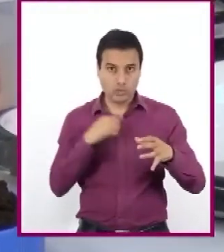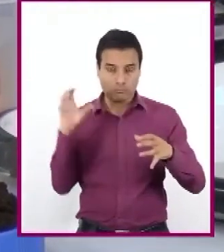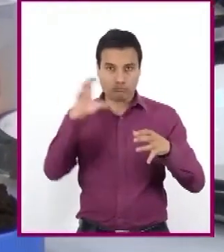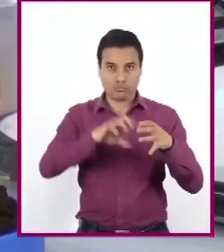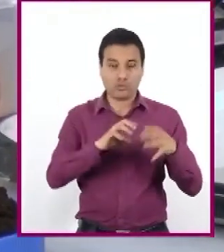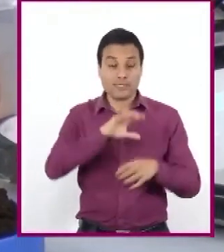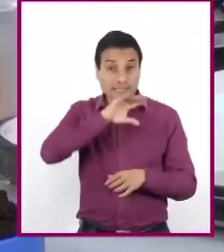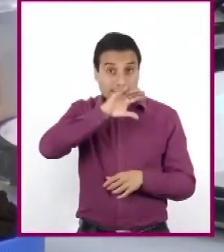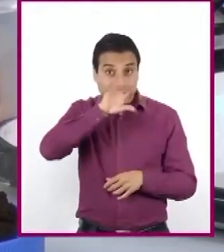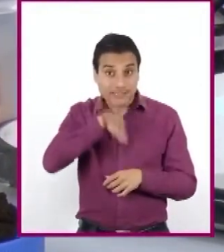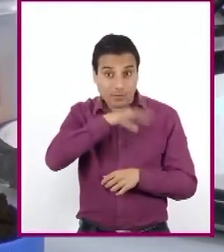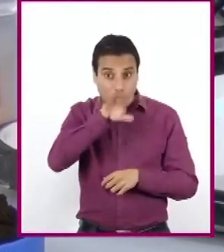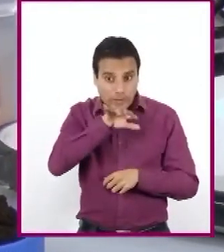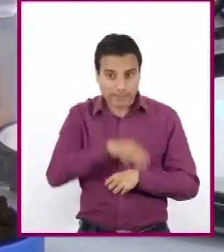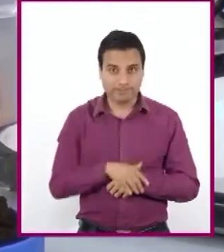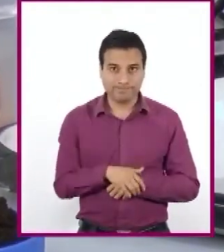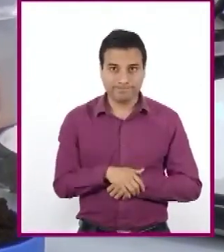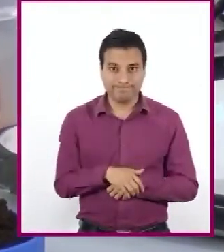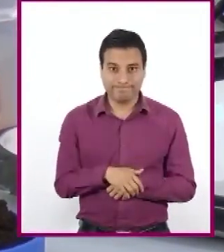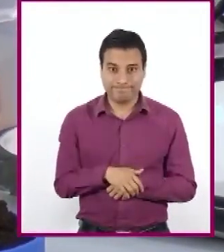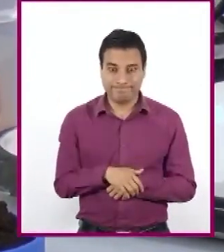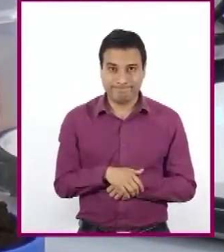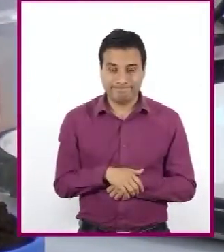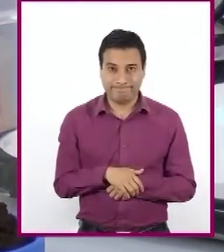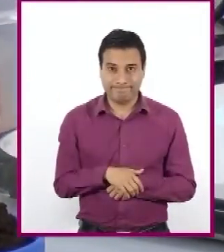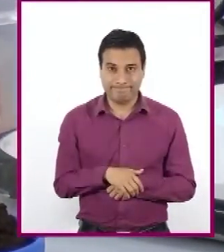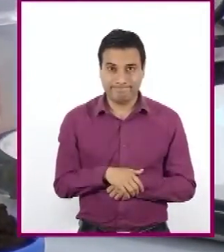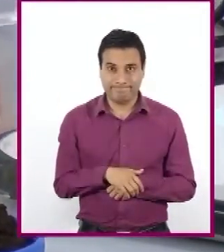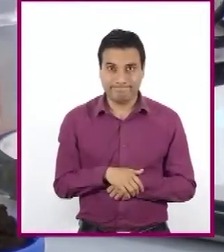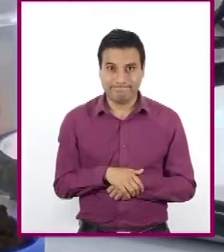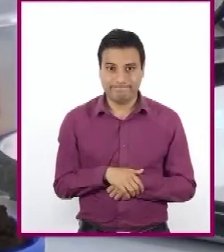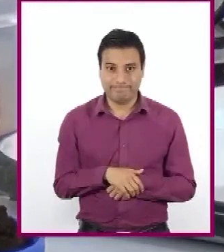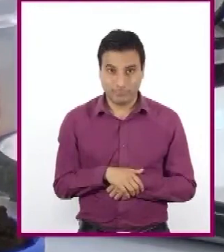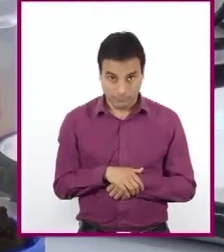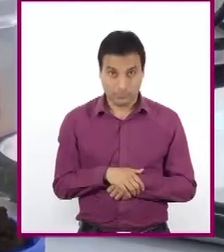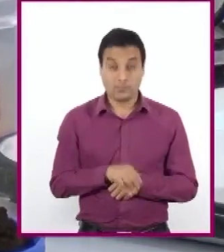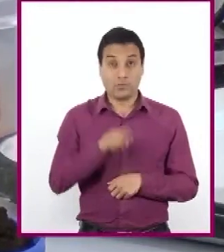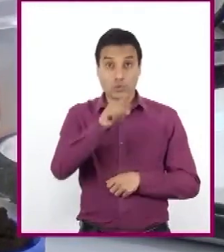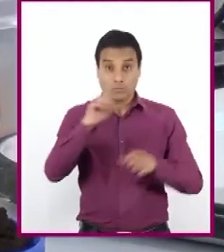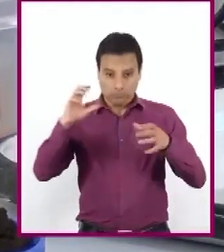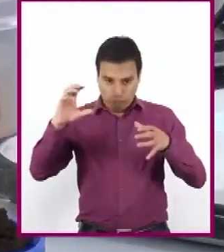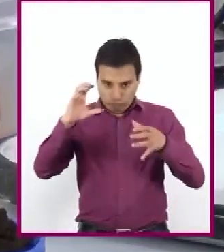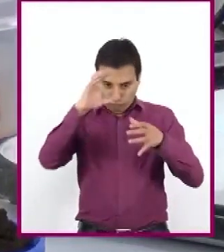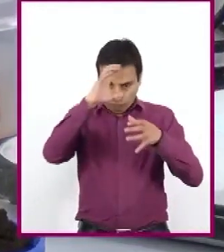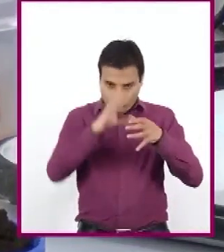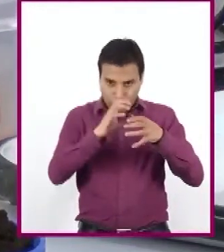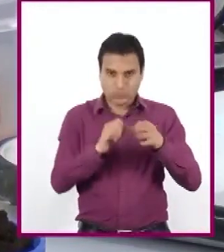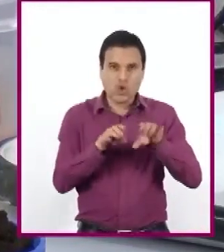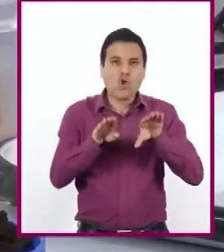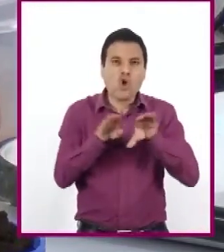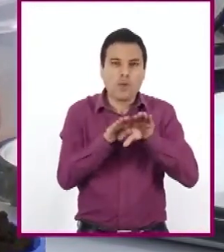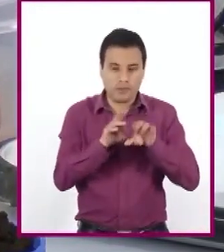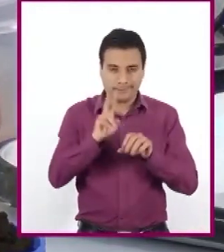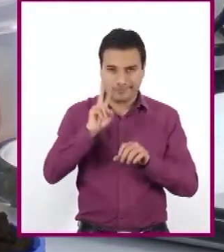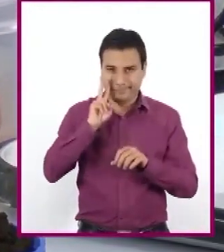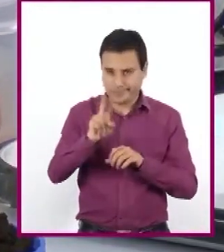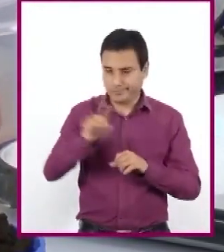Dejen que la parte inferior de la cebolla toque el líquido, como lo va a mostrar el profesor.